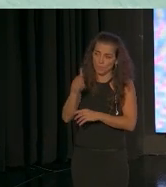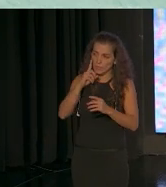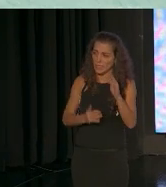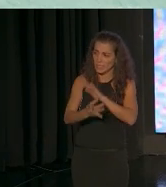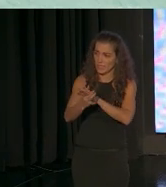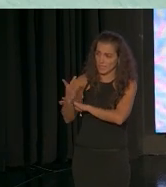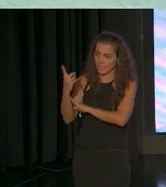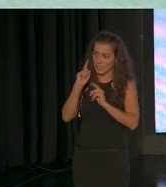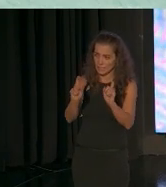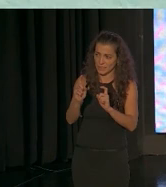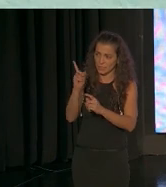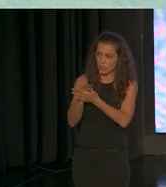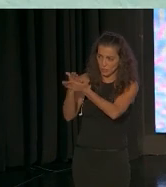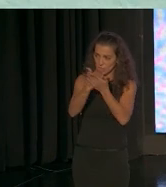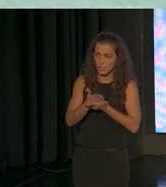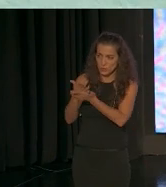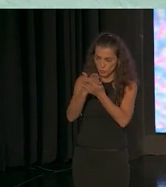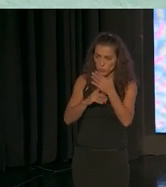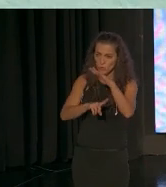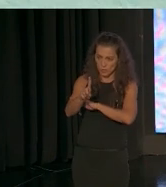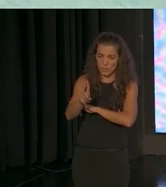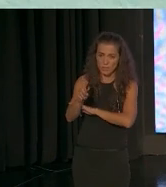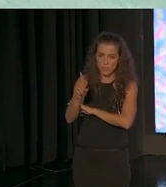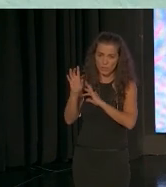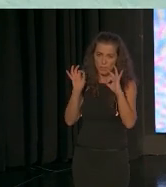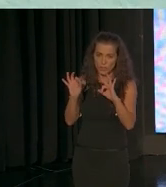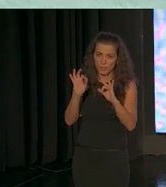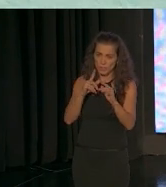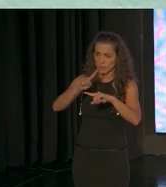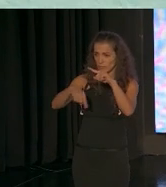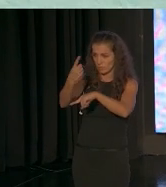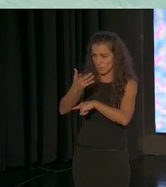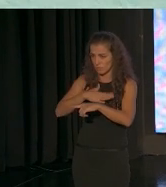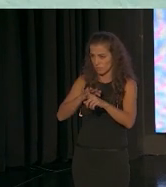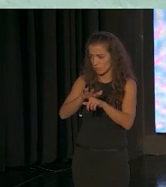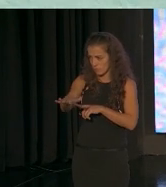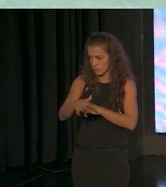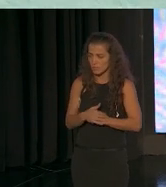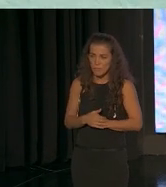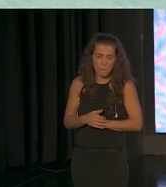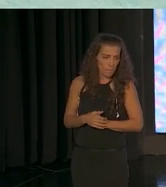dentro de los objetivos del desarrollo sostenible de la Agenda 2030 que puedan desembocar en esos documentos.